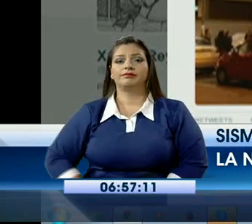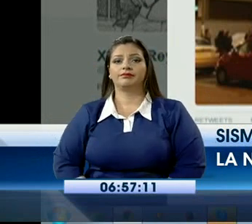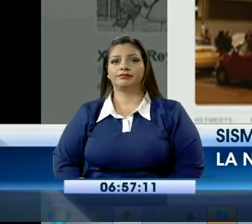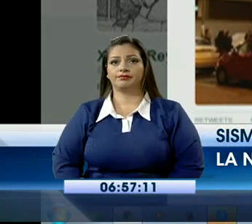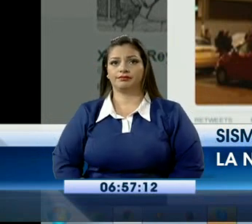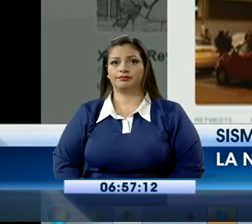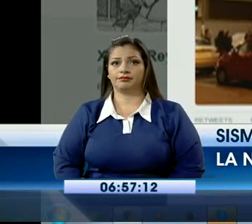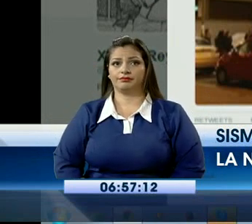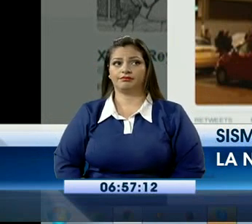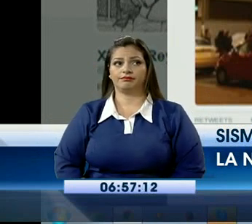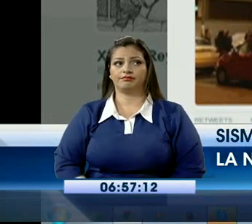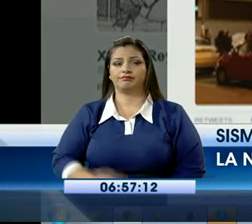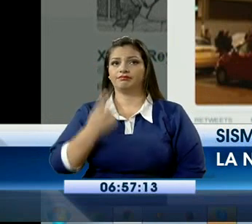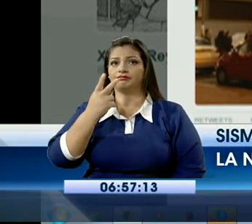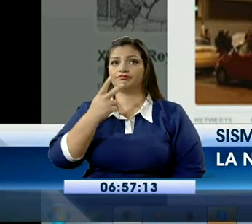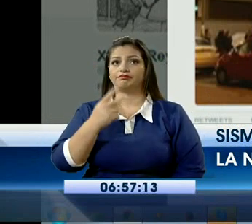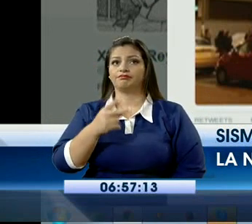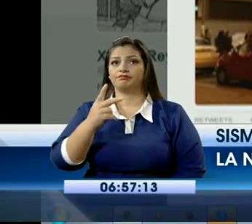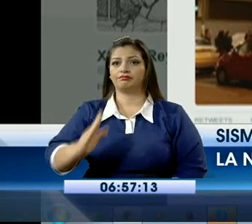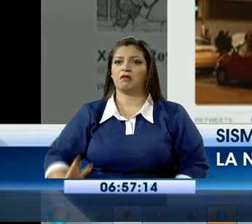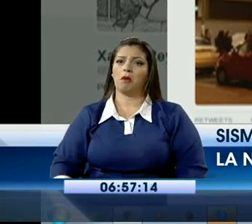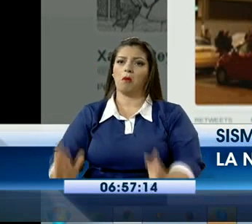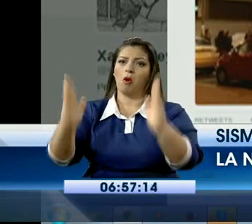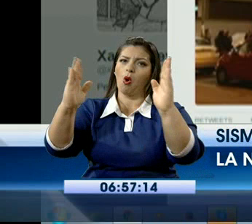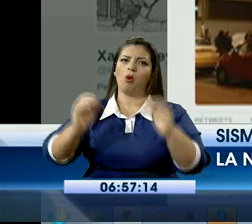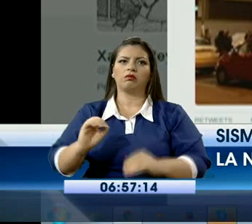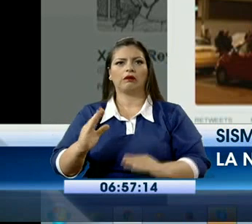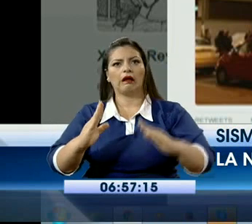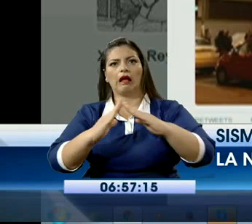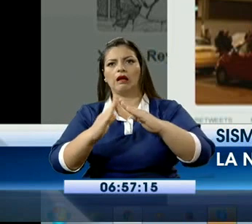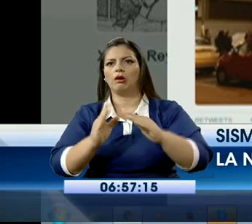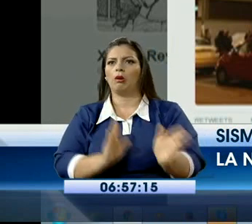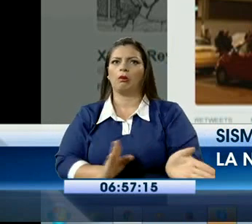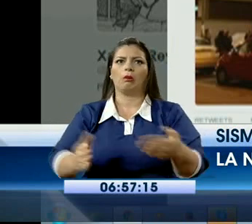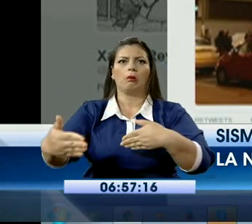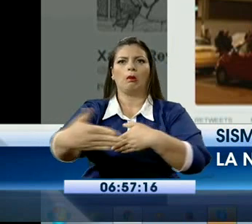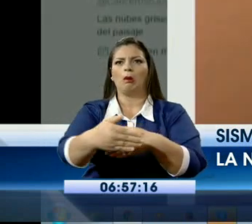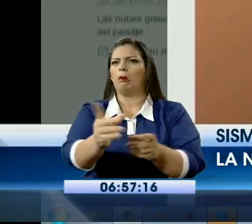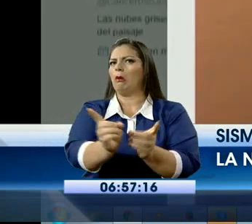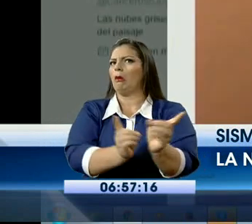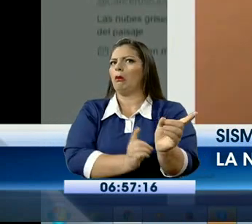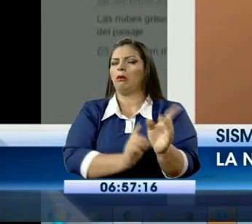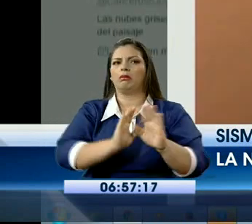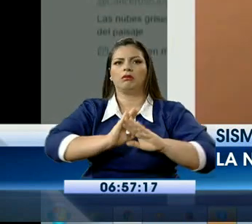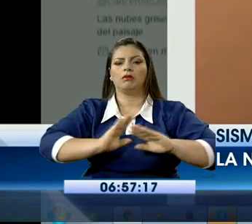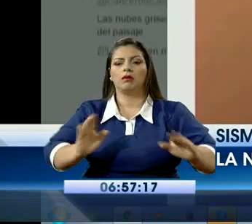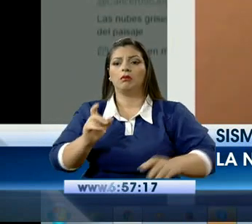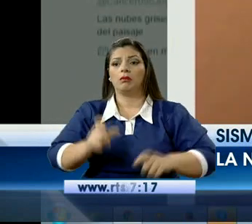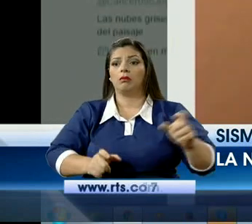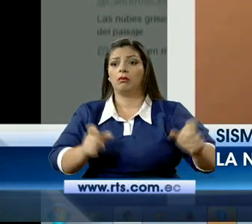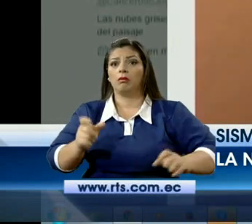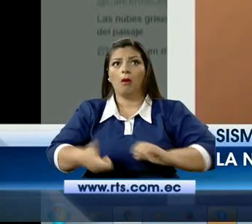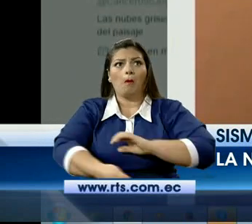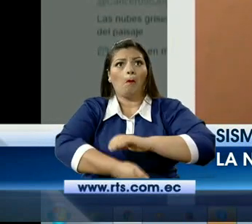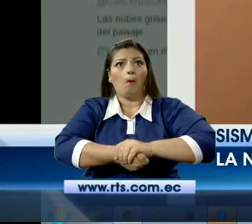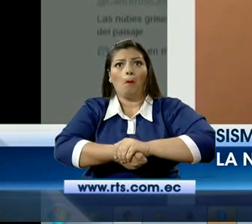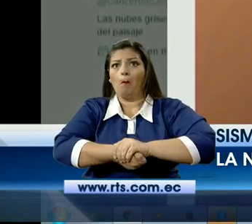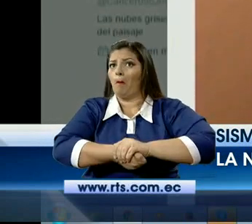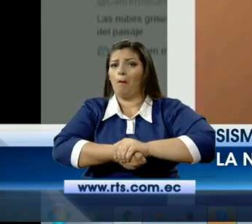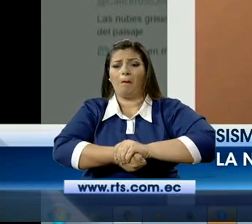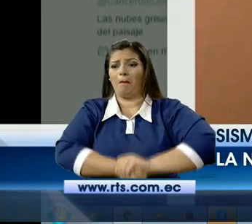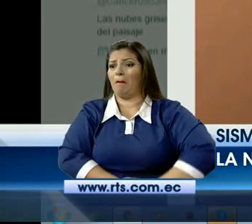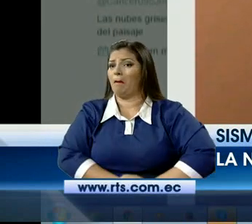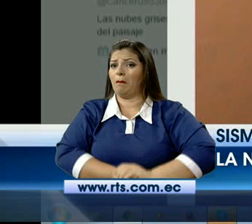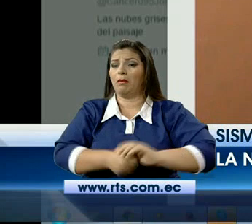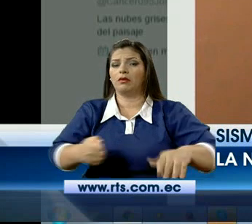sus departamentos por precaución luego de sentir el fuerte sismo. 4.7 y a 7 kilómetros es bastante